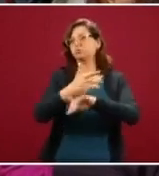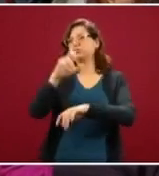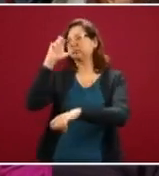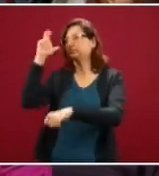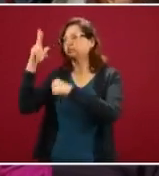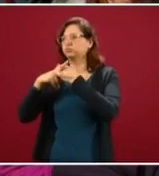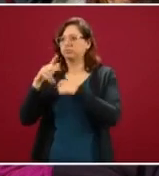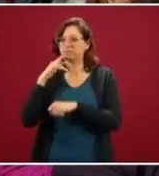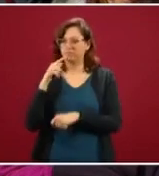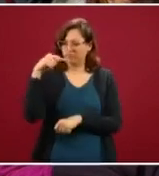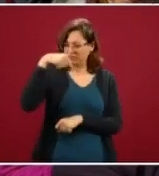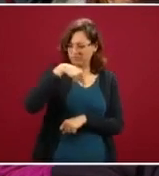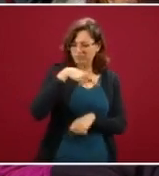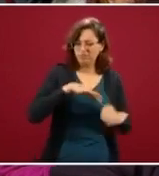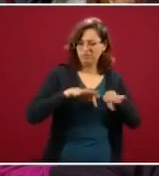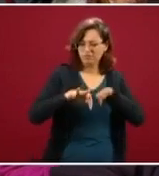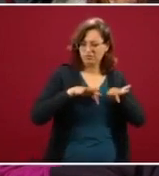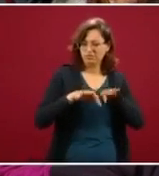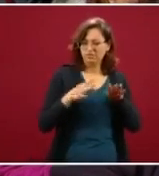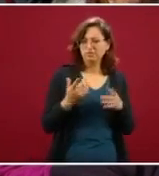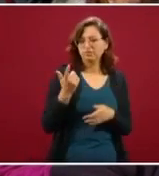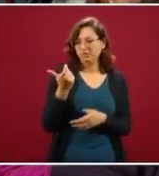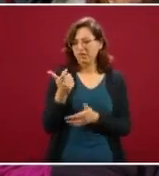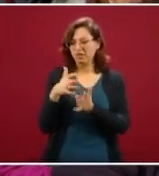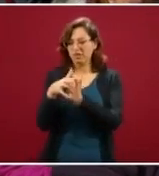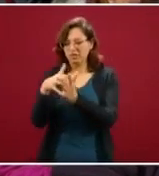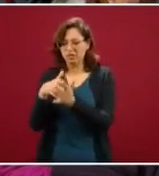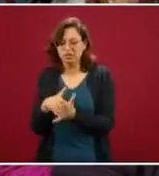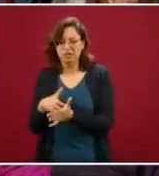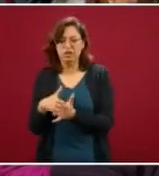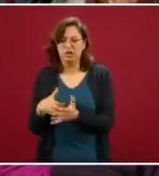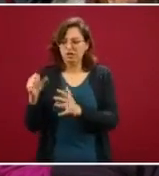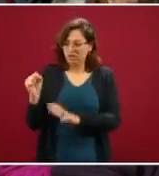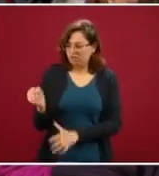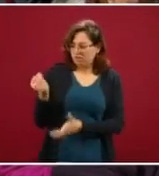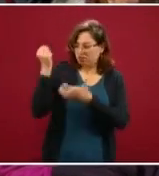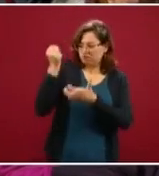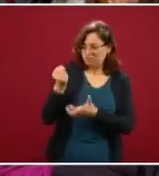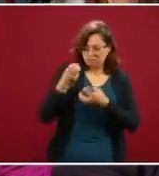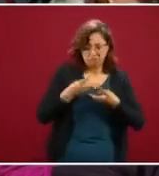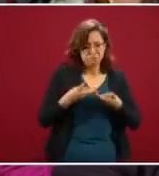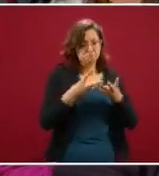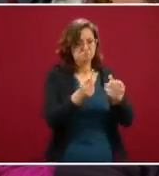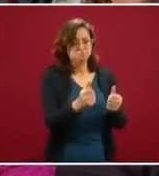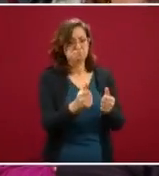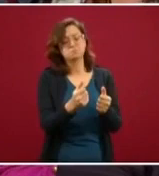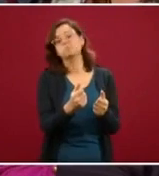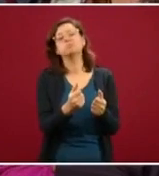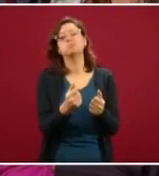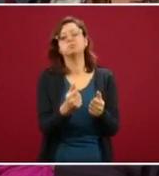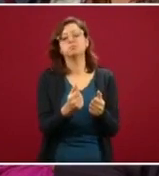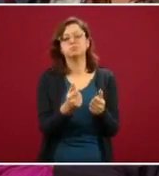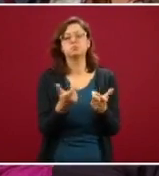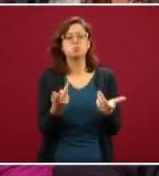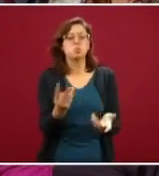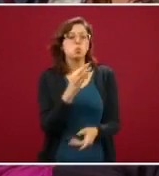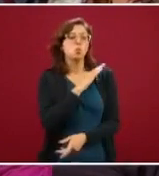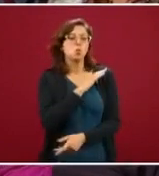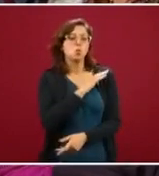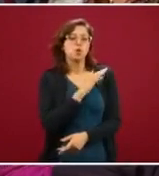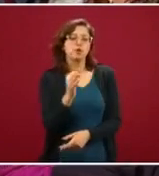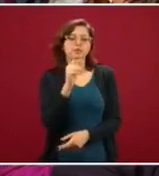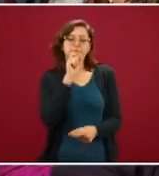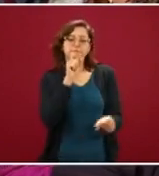que si aquí se aplica los ahorros que usted también ha estado, pues que en combate a la corrupción, también podría de esa